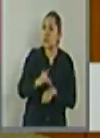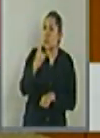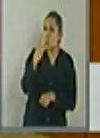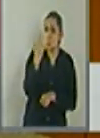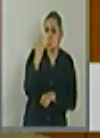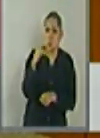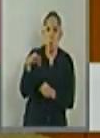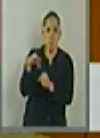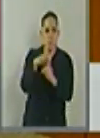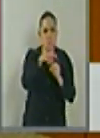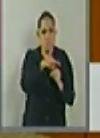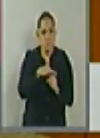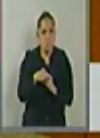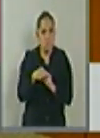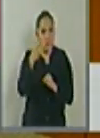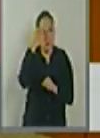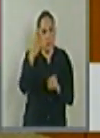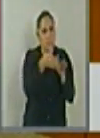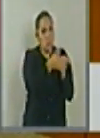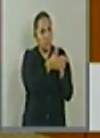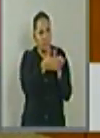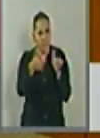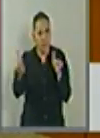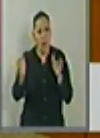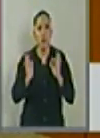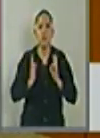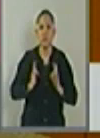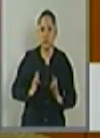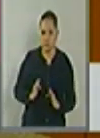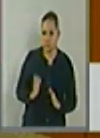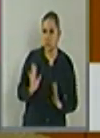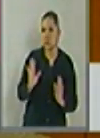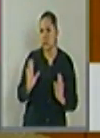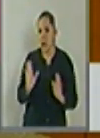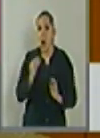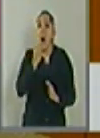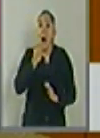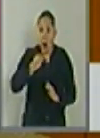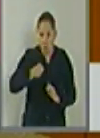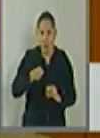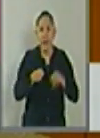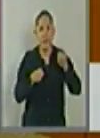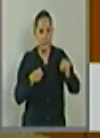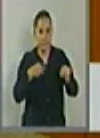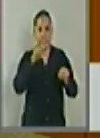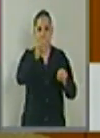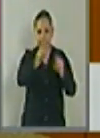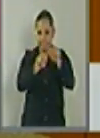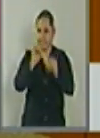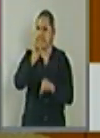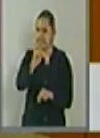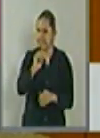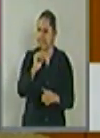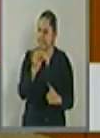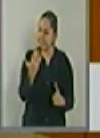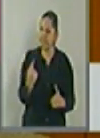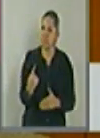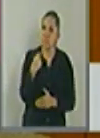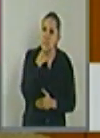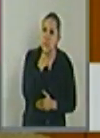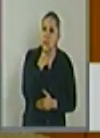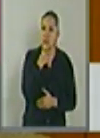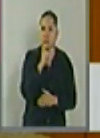copiosa y aun cuando tuvimos lamentables muertes que deben, por supuesto, investigarse y castigarse a